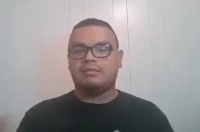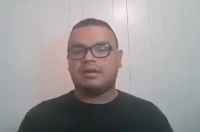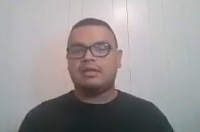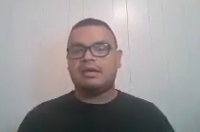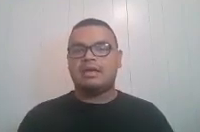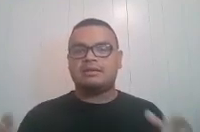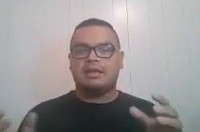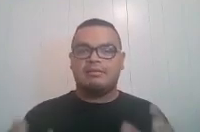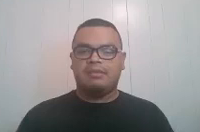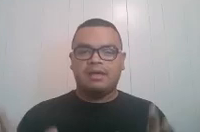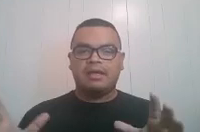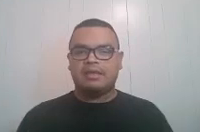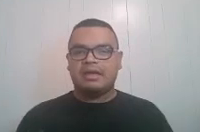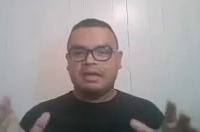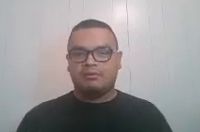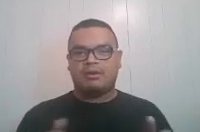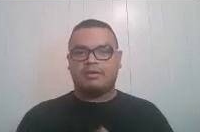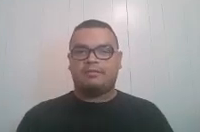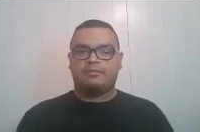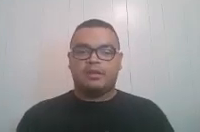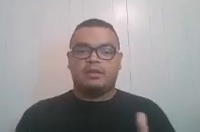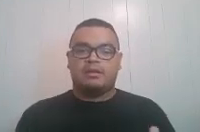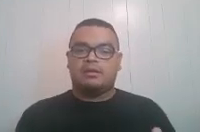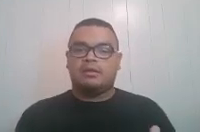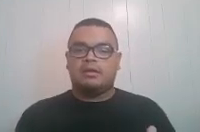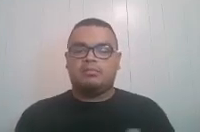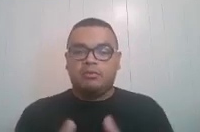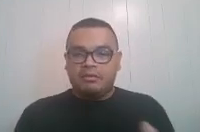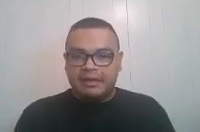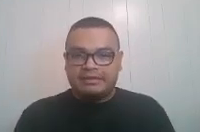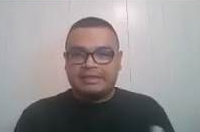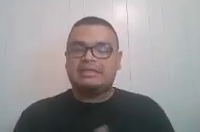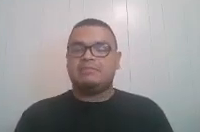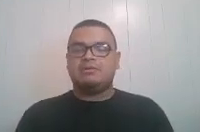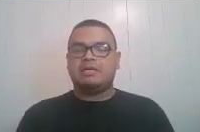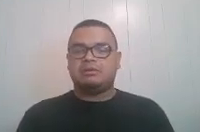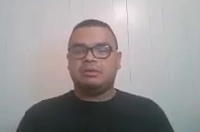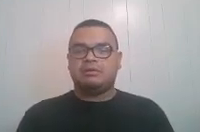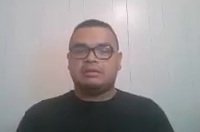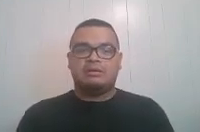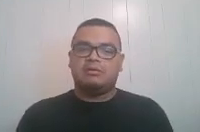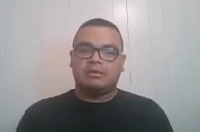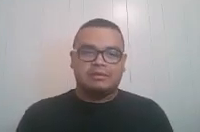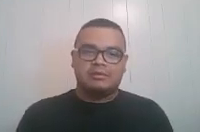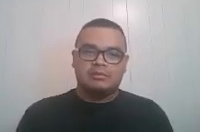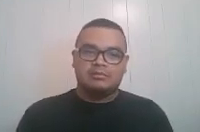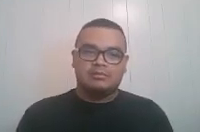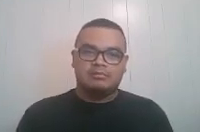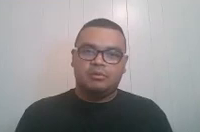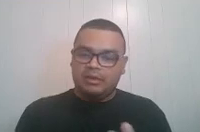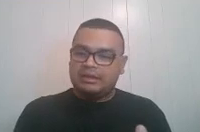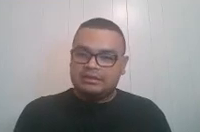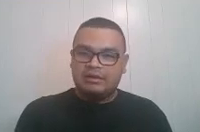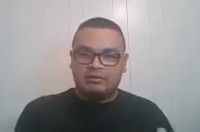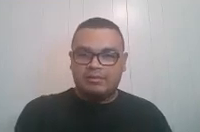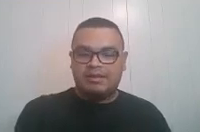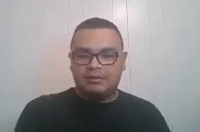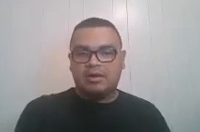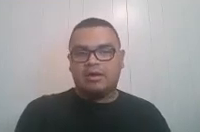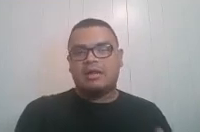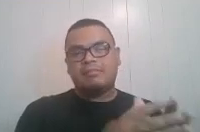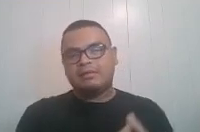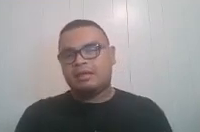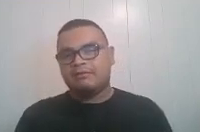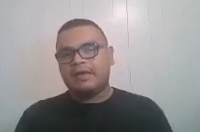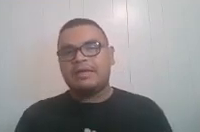dicen que María es mediadora. Por una parte, este amigo católico está en lo correcto, porque él dice que no es